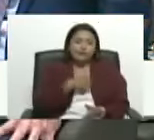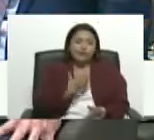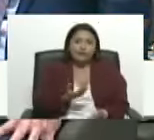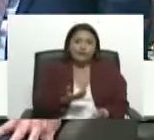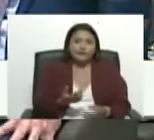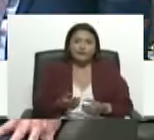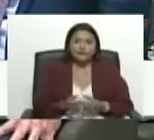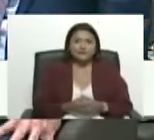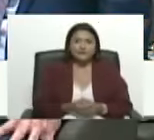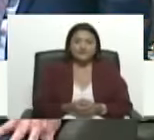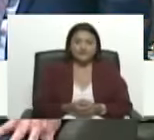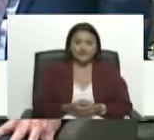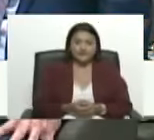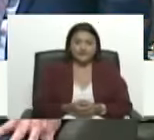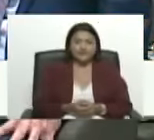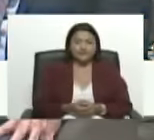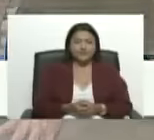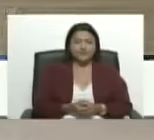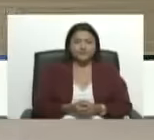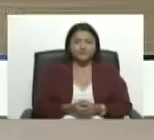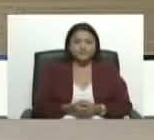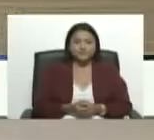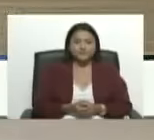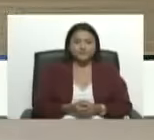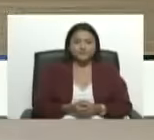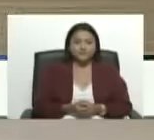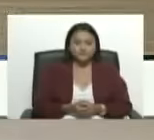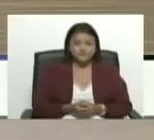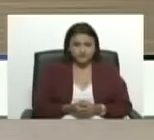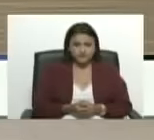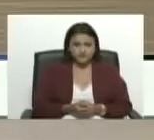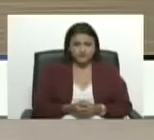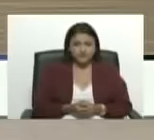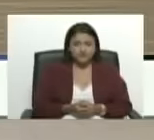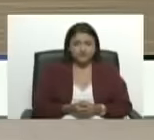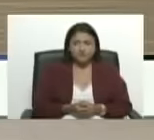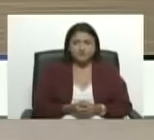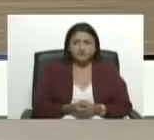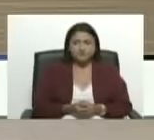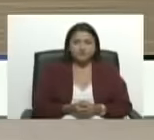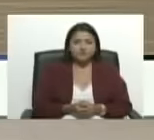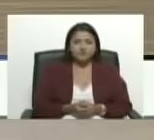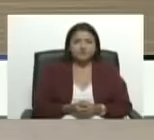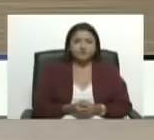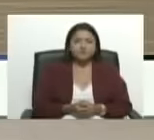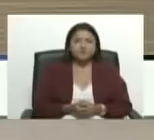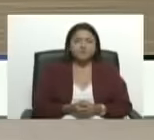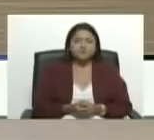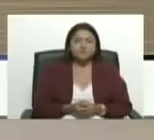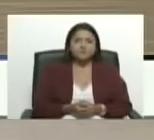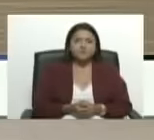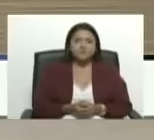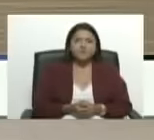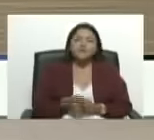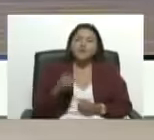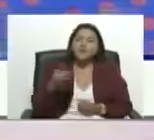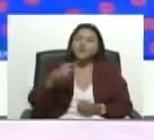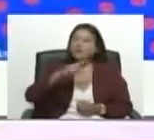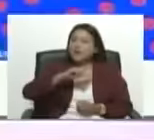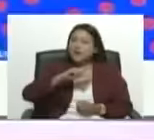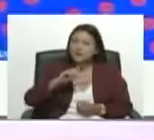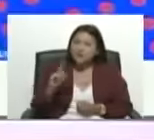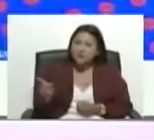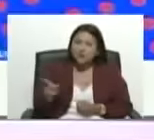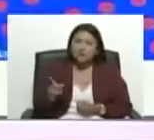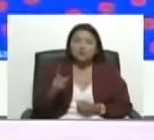su imperio, al quien todavía le rinden cuentas, ni ellos